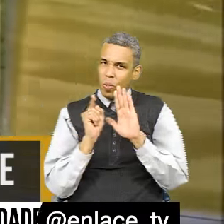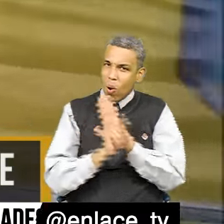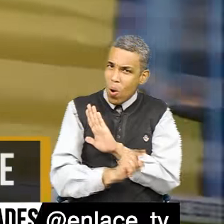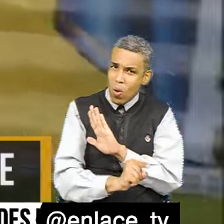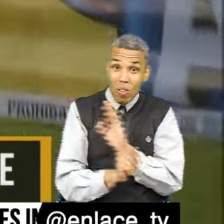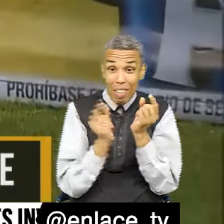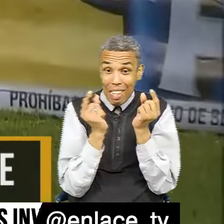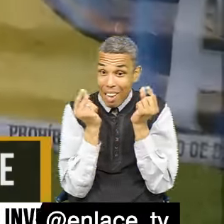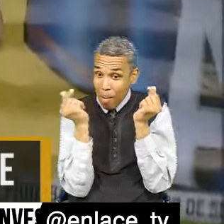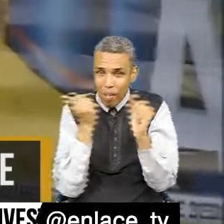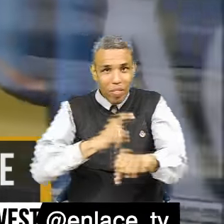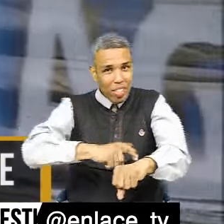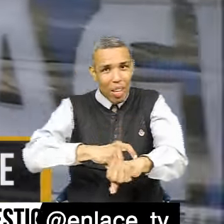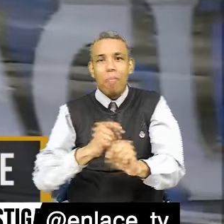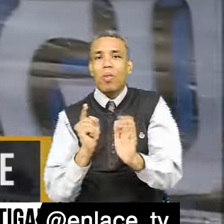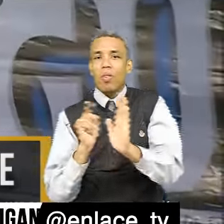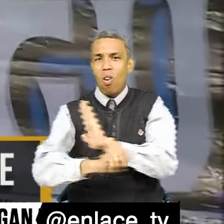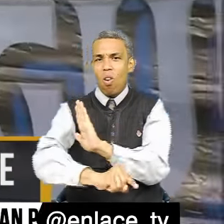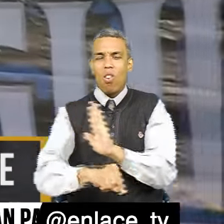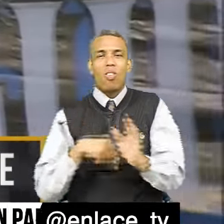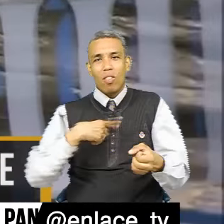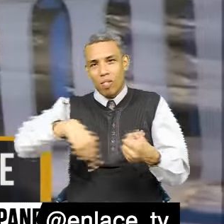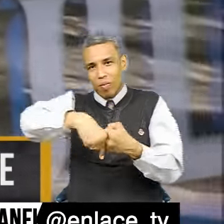¡Rapidito! ¡Gol!